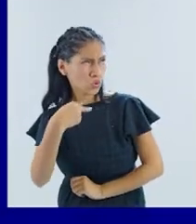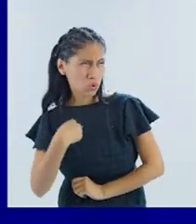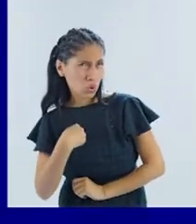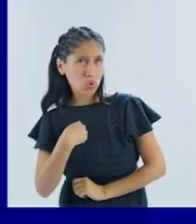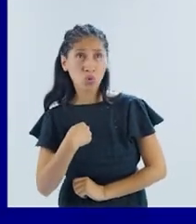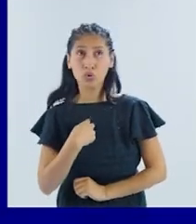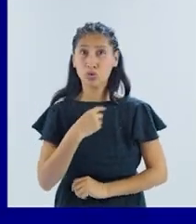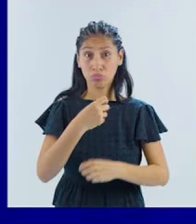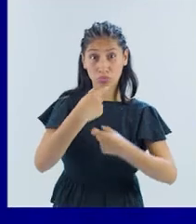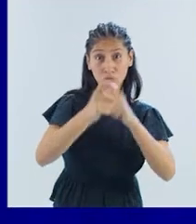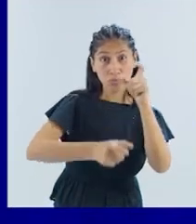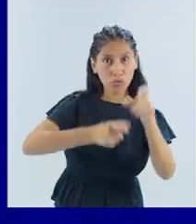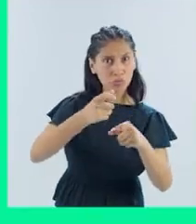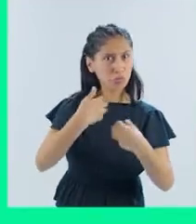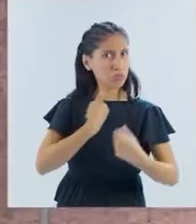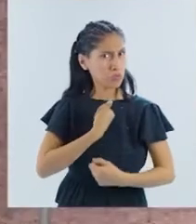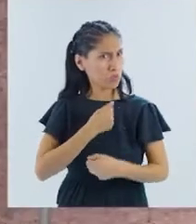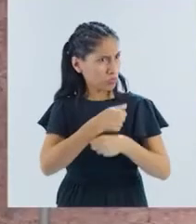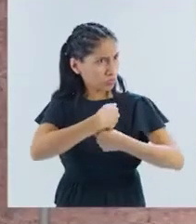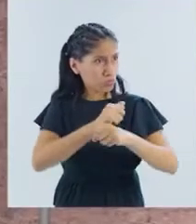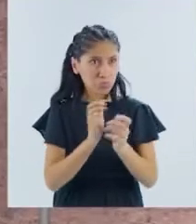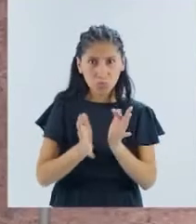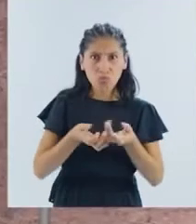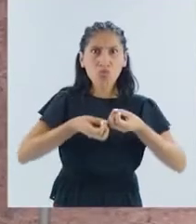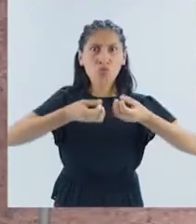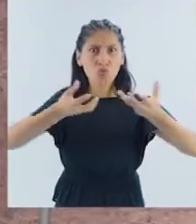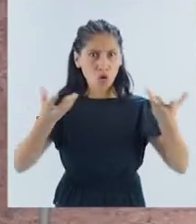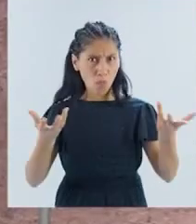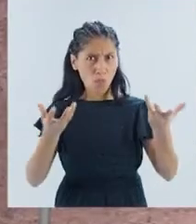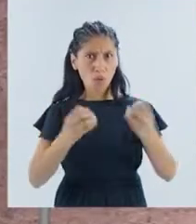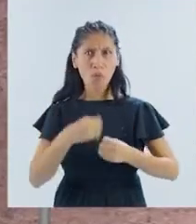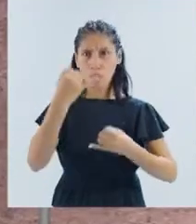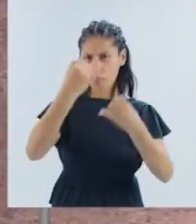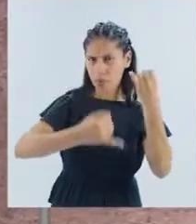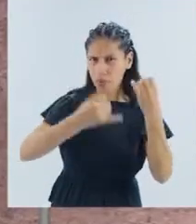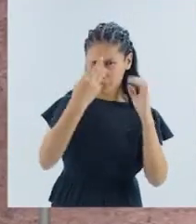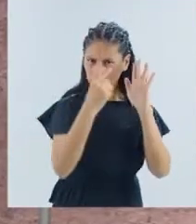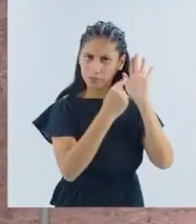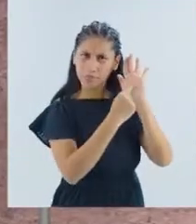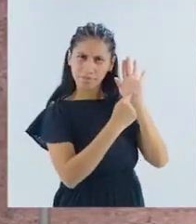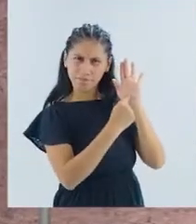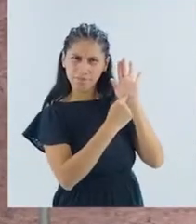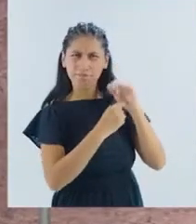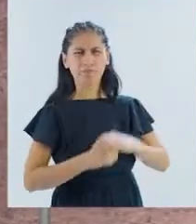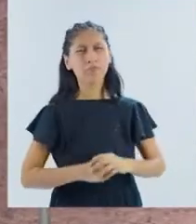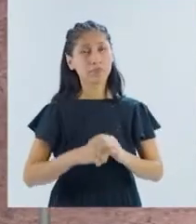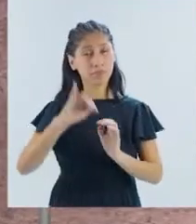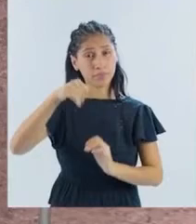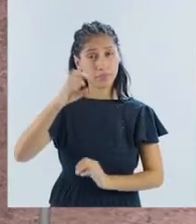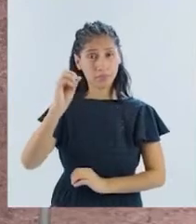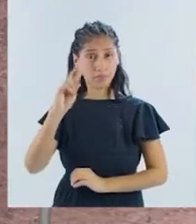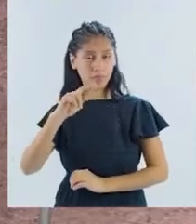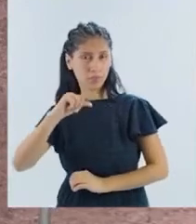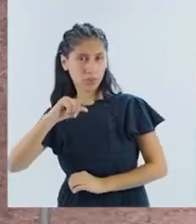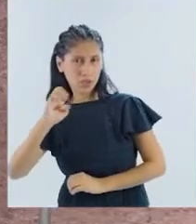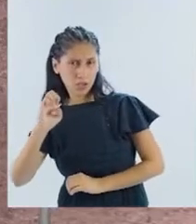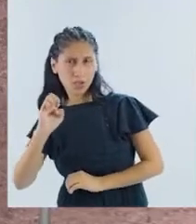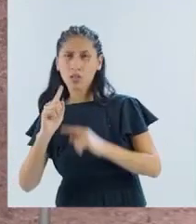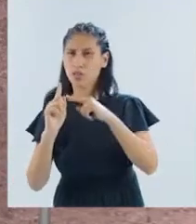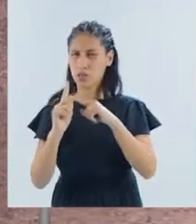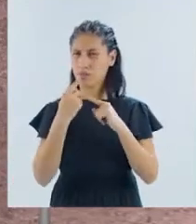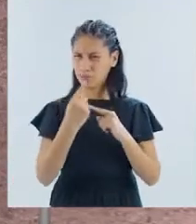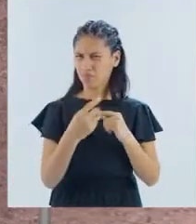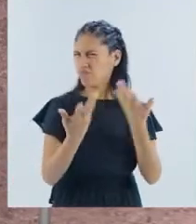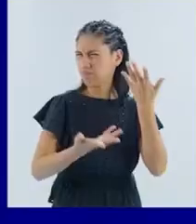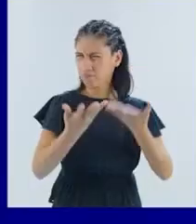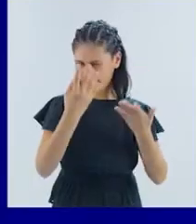dar forma a su vida. En esta pregunta nos piden identificar la tesis presentada por Jorge y vemos que cada una de